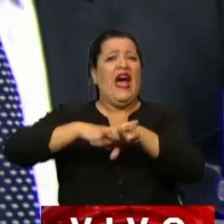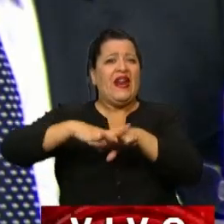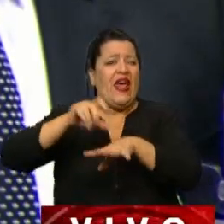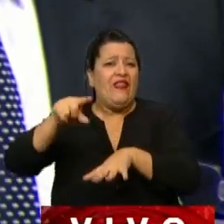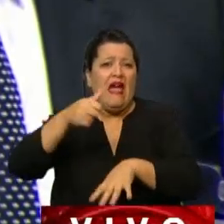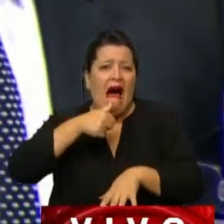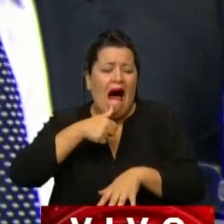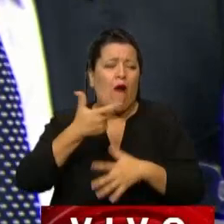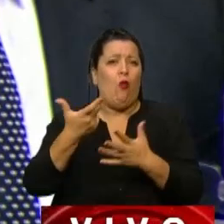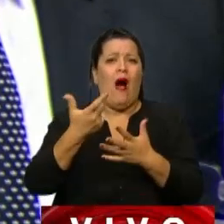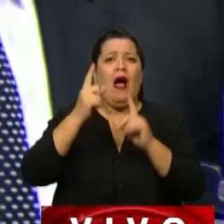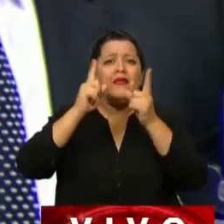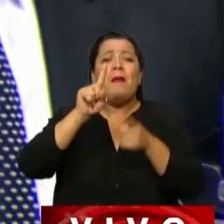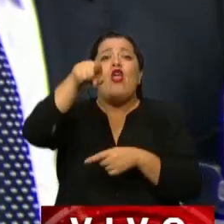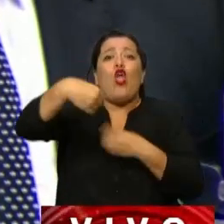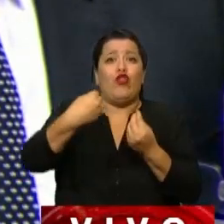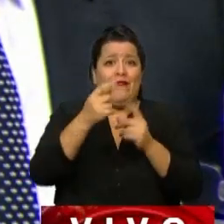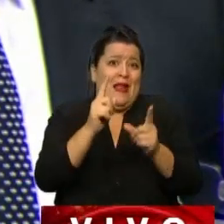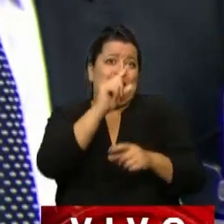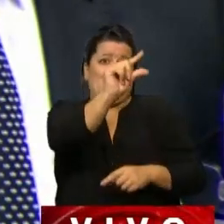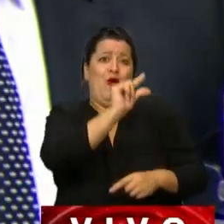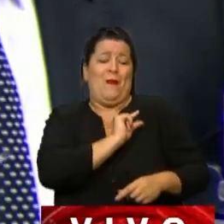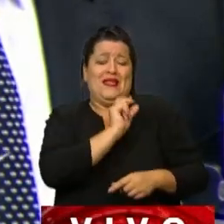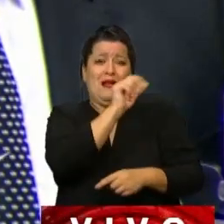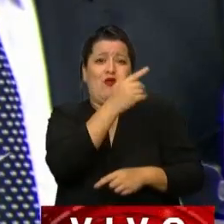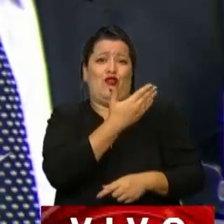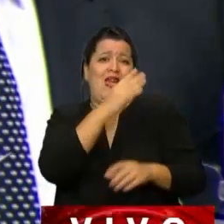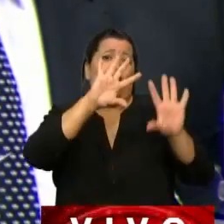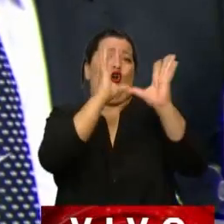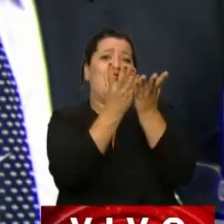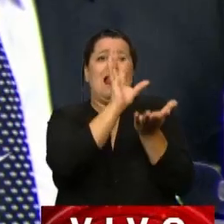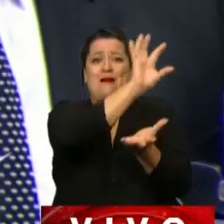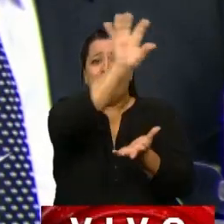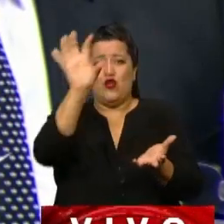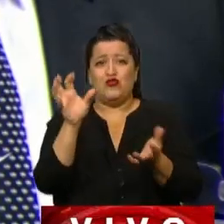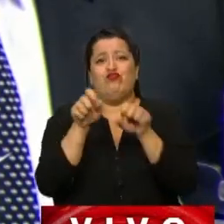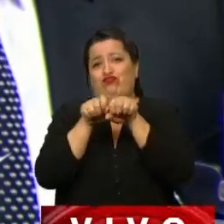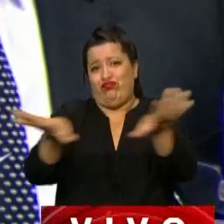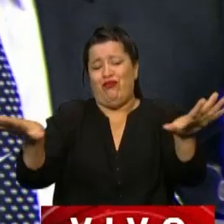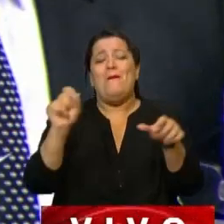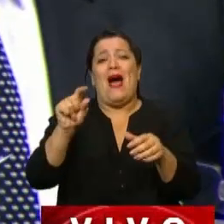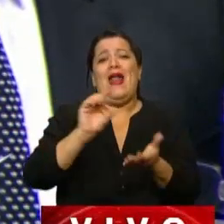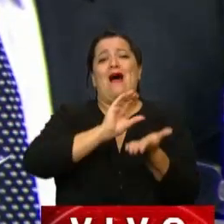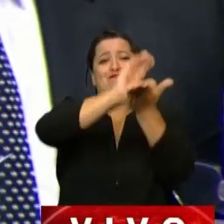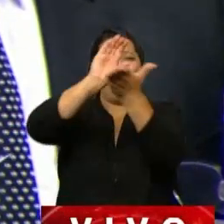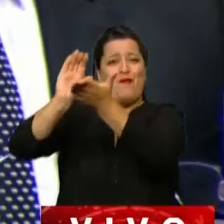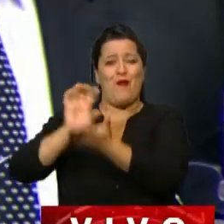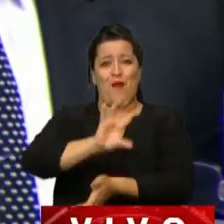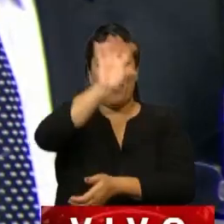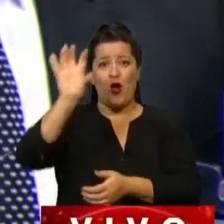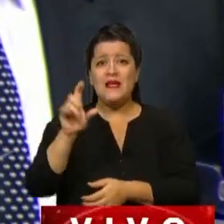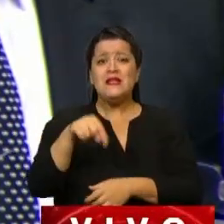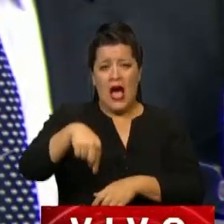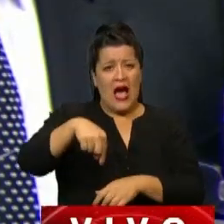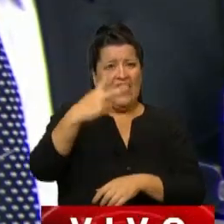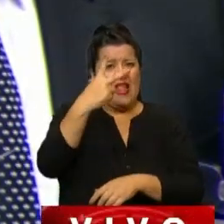muchas cuestiones vienen de créditos de organismos internacionales que pasan por la nación y van a las provincias. Lo escuchamos aquí en las tres